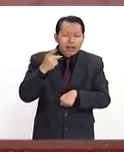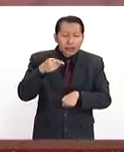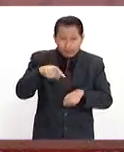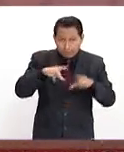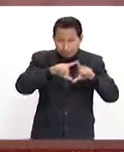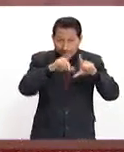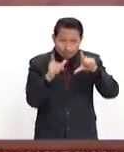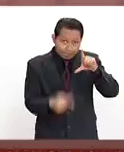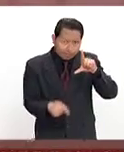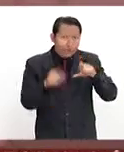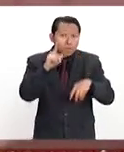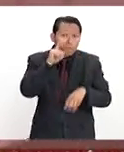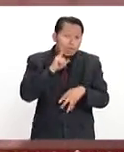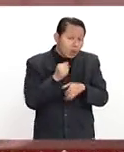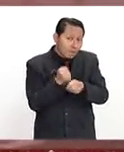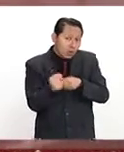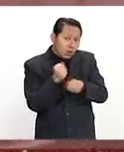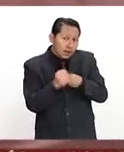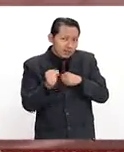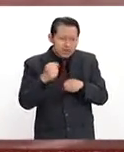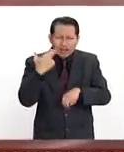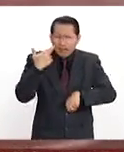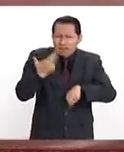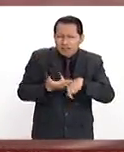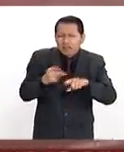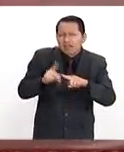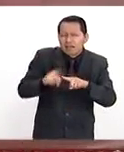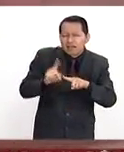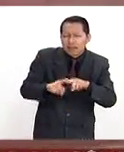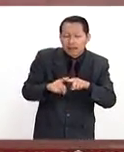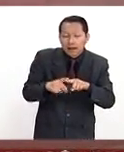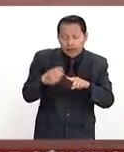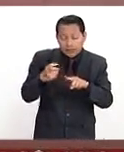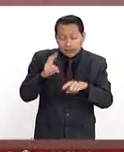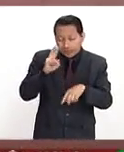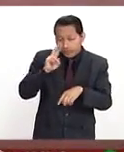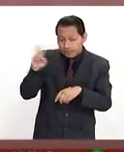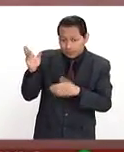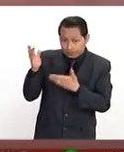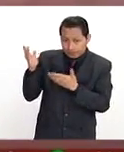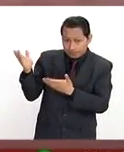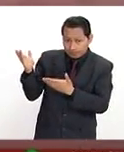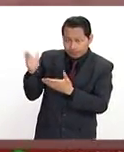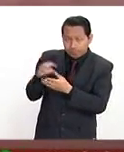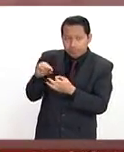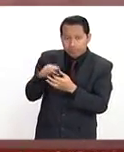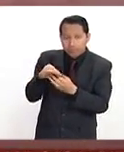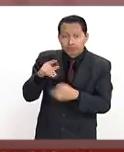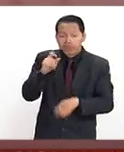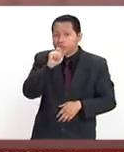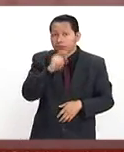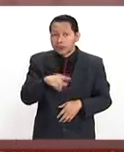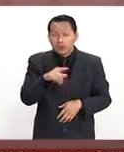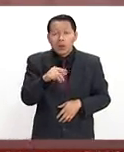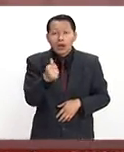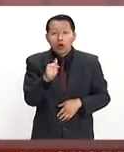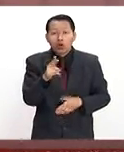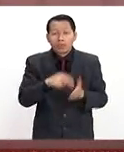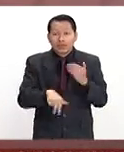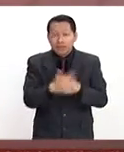sufren de violencia. Este comparativo me parece más que relevante porque si bien en agosto del 13